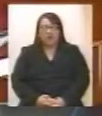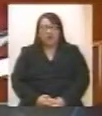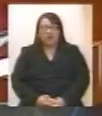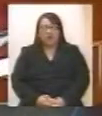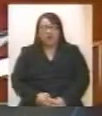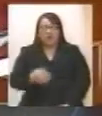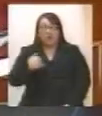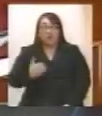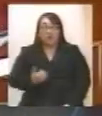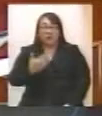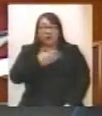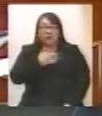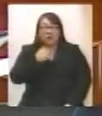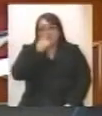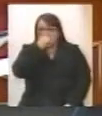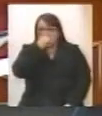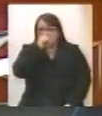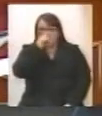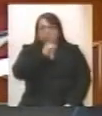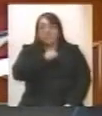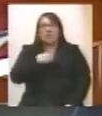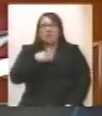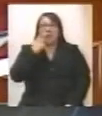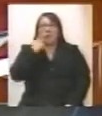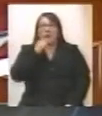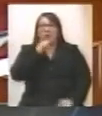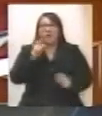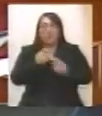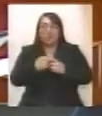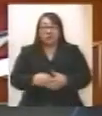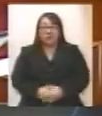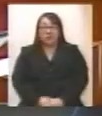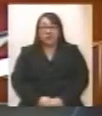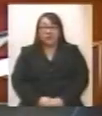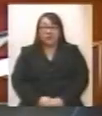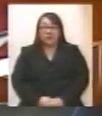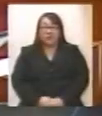Señora Presidenta, señoras y señores congresistas,